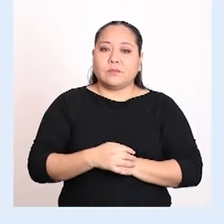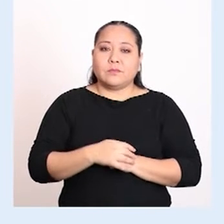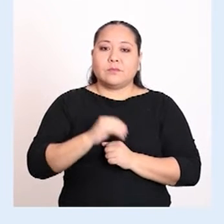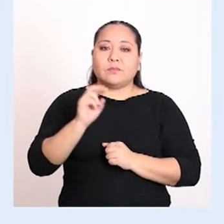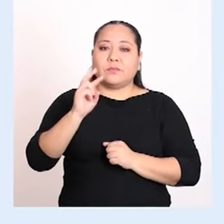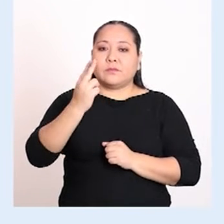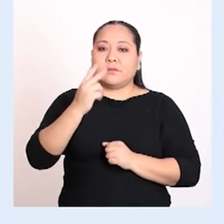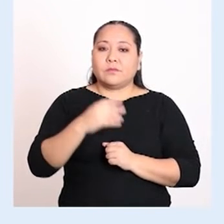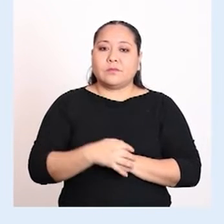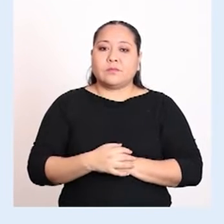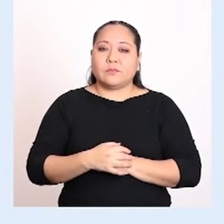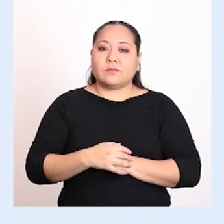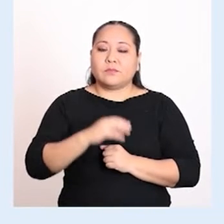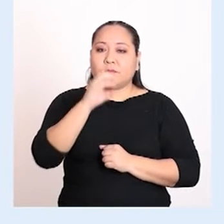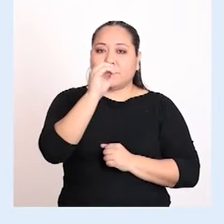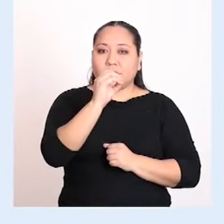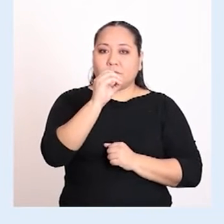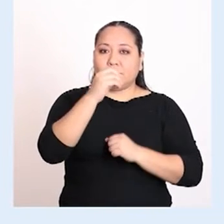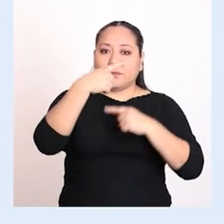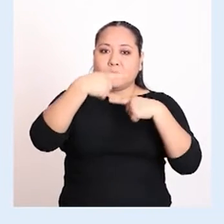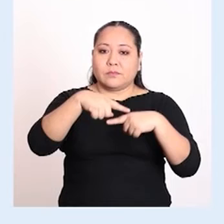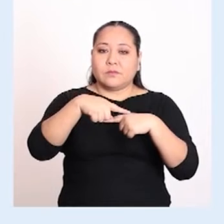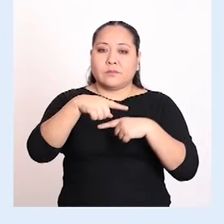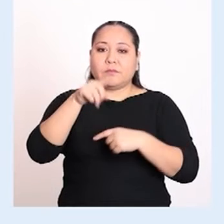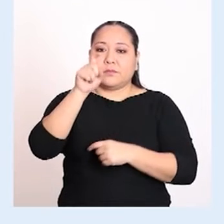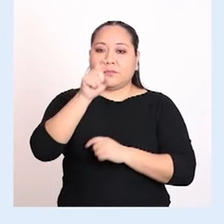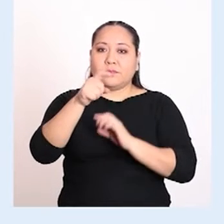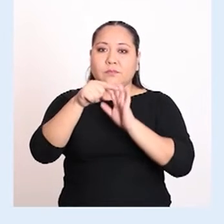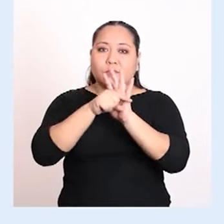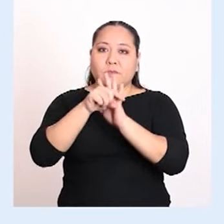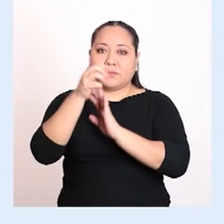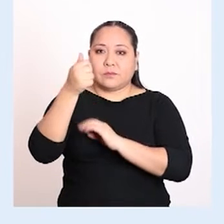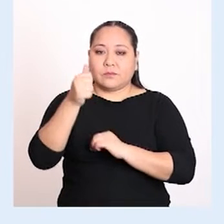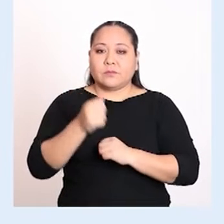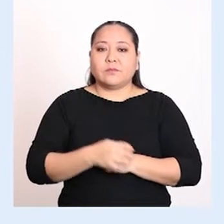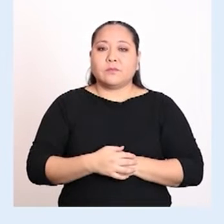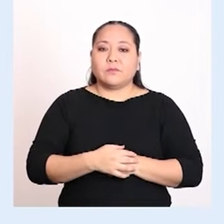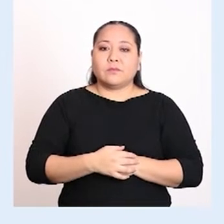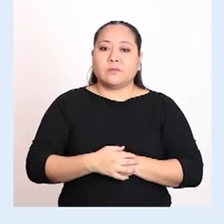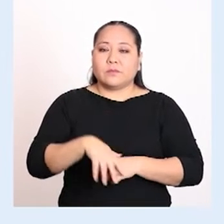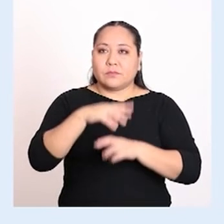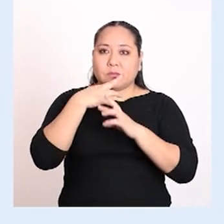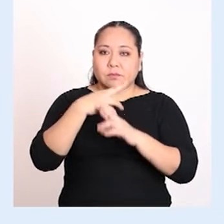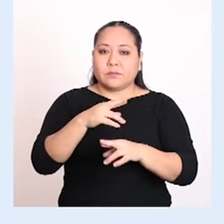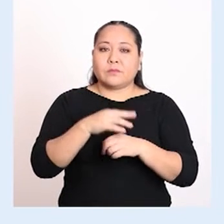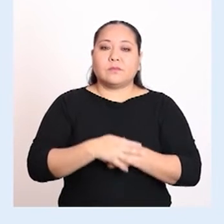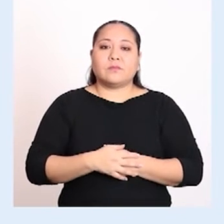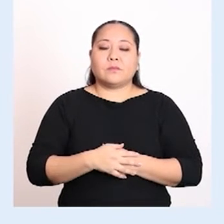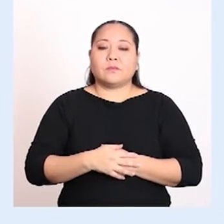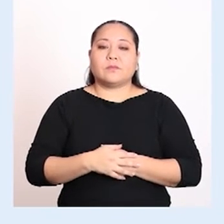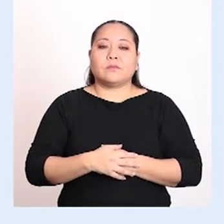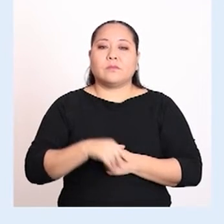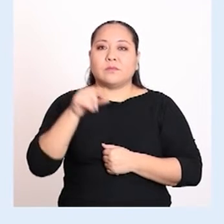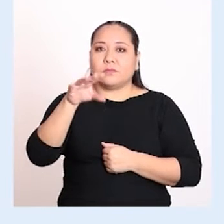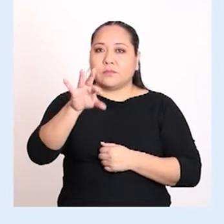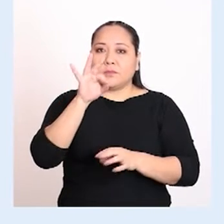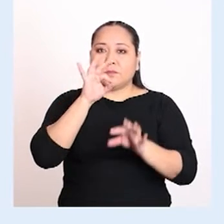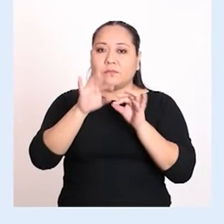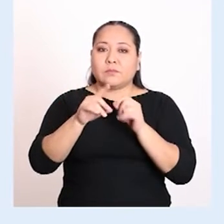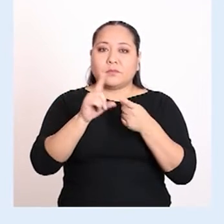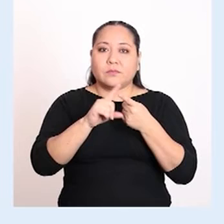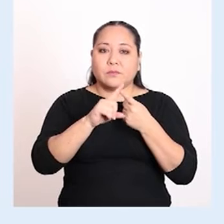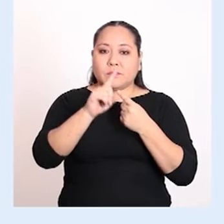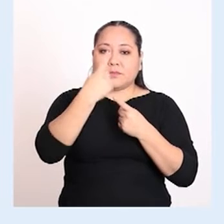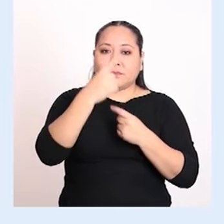el segundo factor de 0 igual a x menos 10. Resolviendo, obtendremos para el